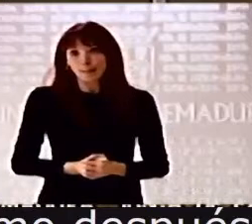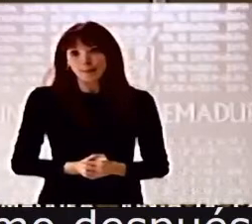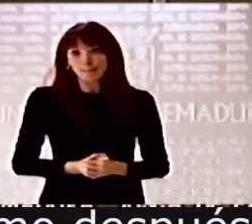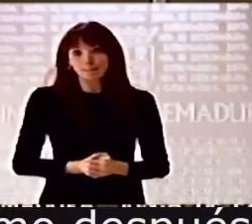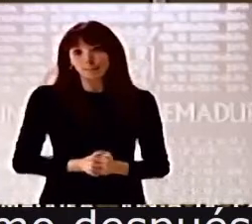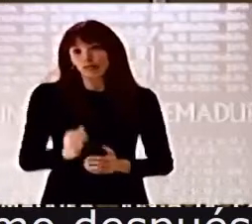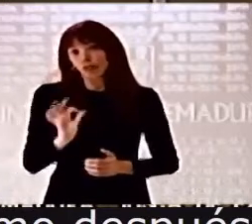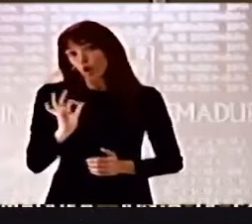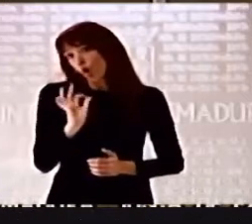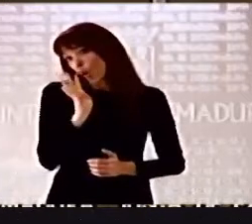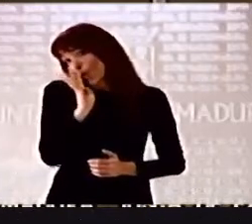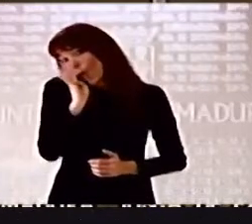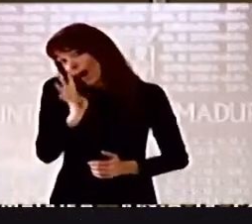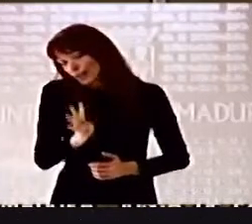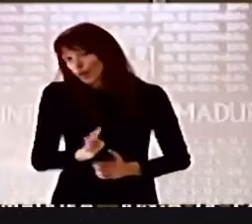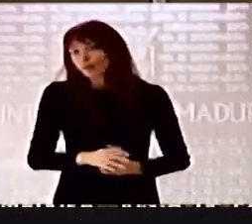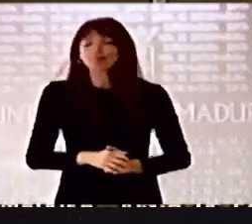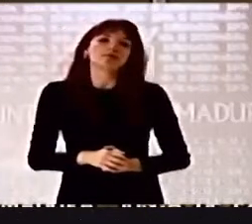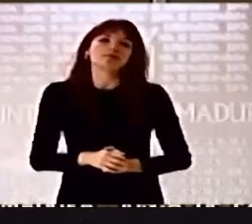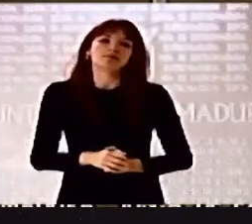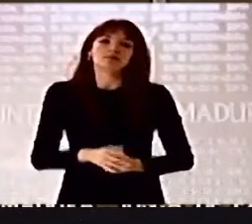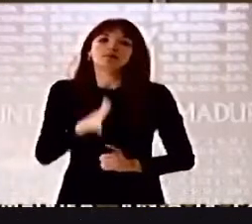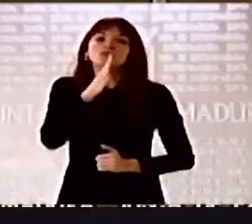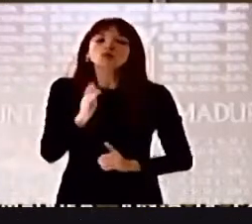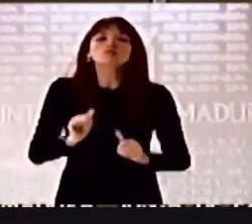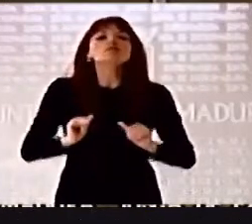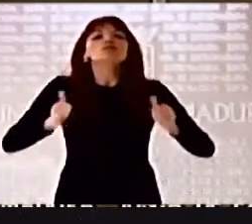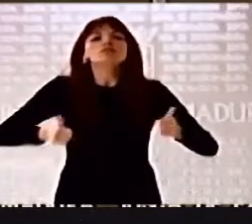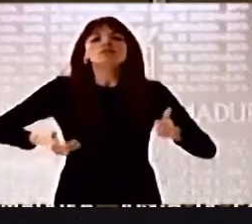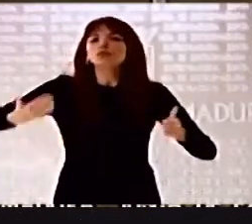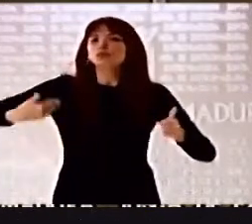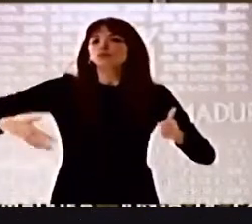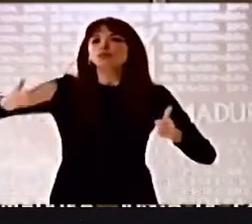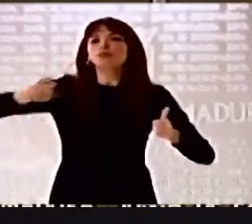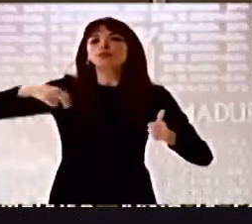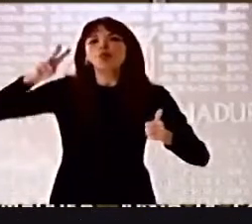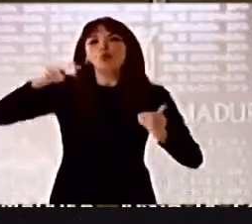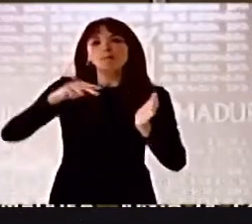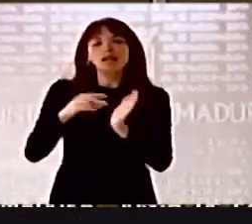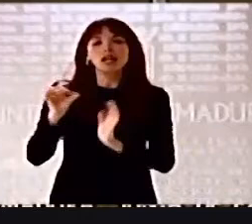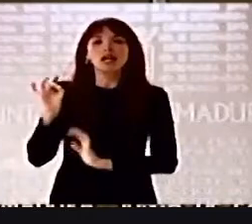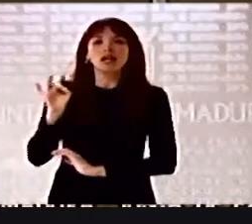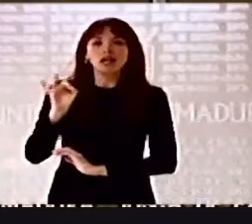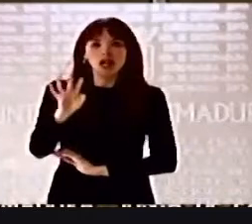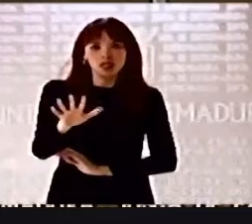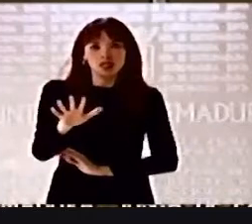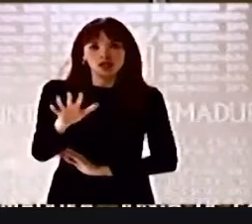O de 4. Que toda esta historia empezó en el 2015, que fue cuando se hicieron las primeras elecciones de aquel momento.